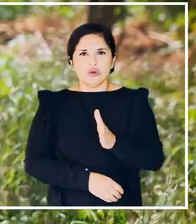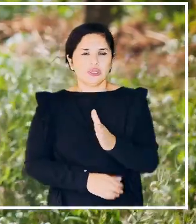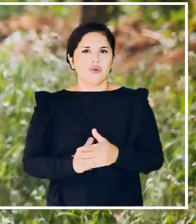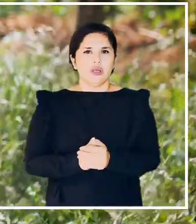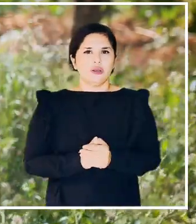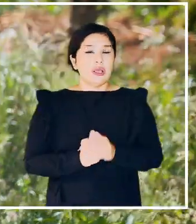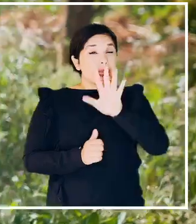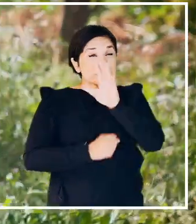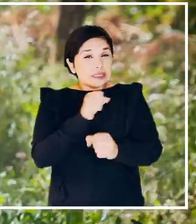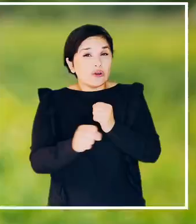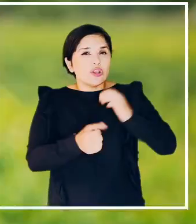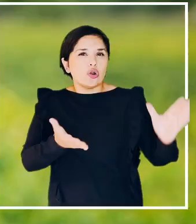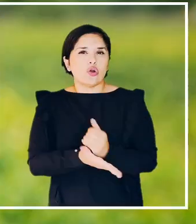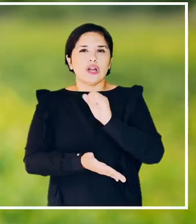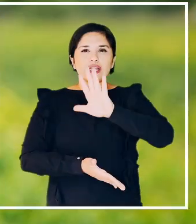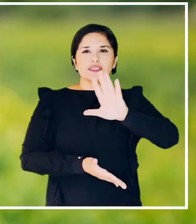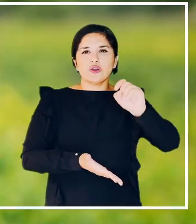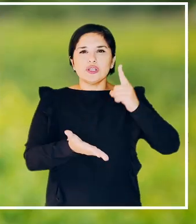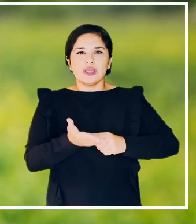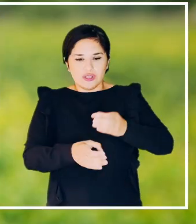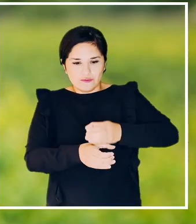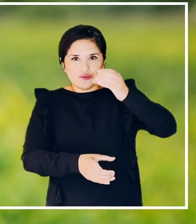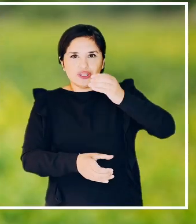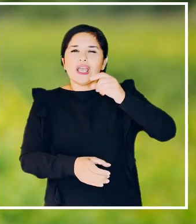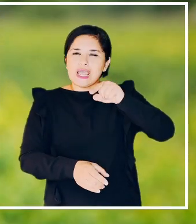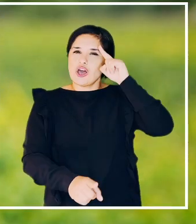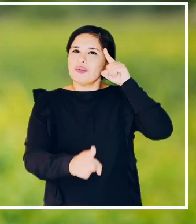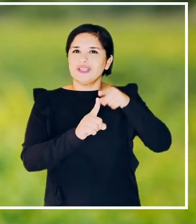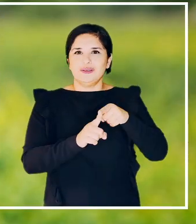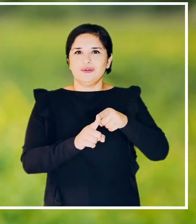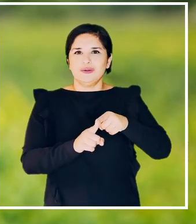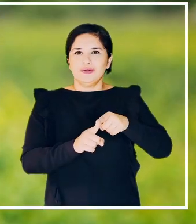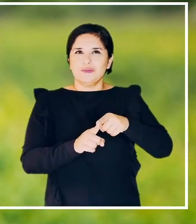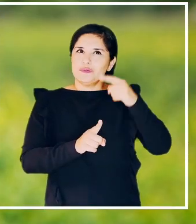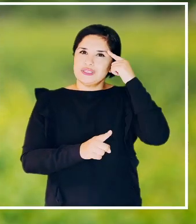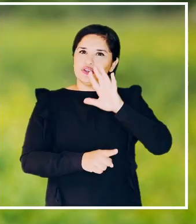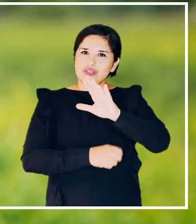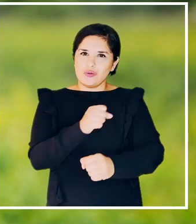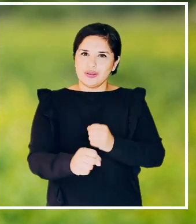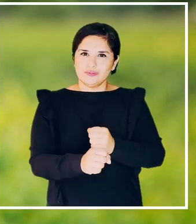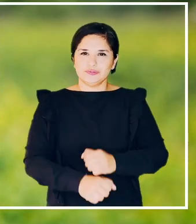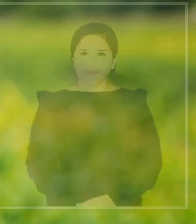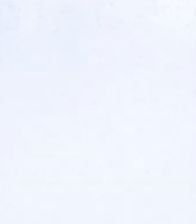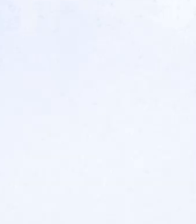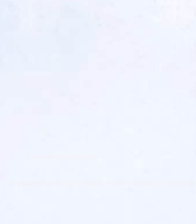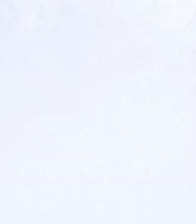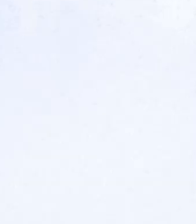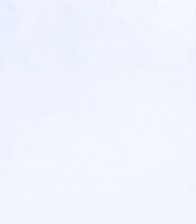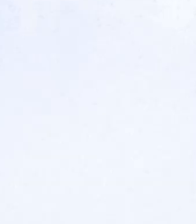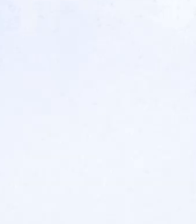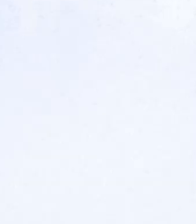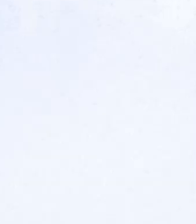seguir así con una escala a 5 años hasta llegar a las 50.000 botellas. Esa es la meta de Gramador aquí a 5 años más.